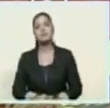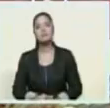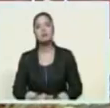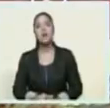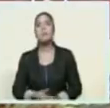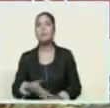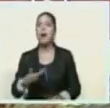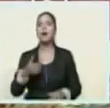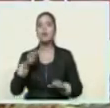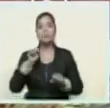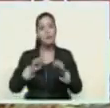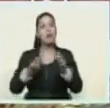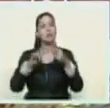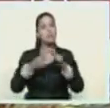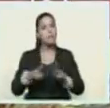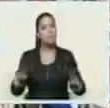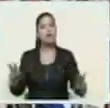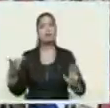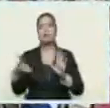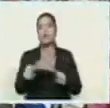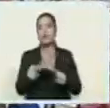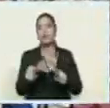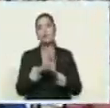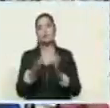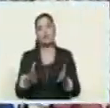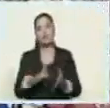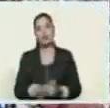para defender el derecho los más